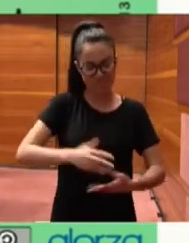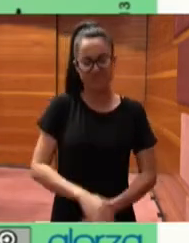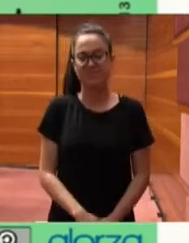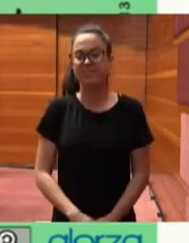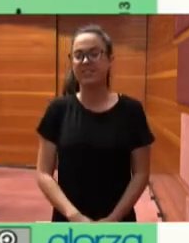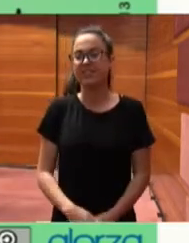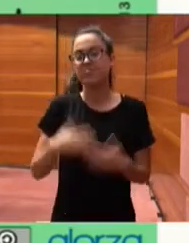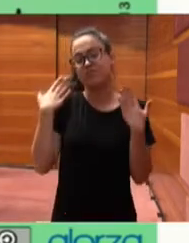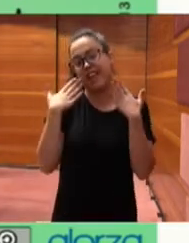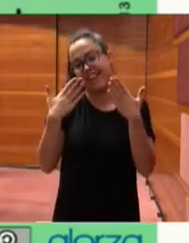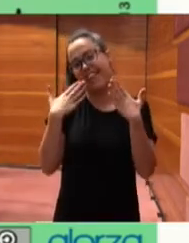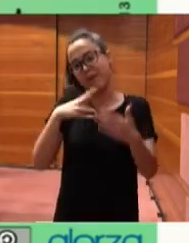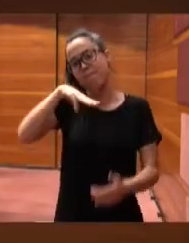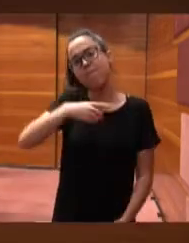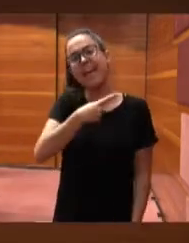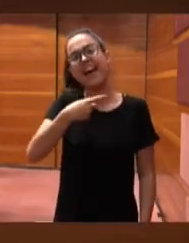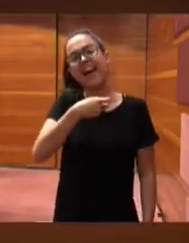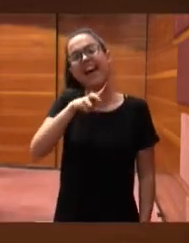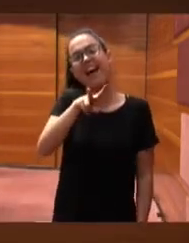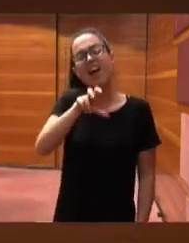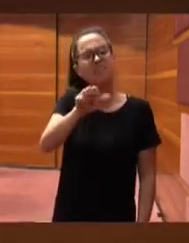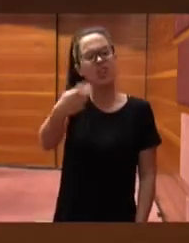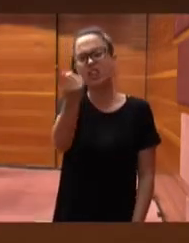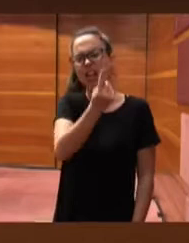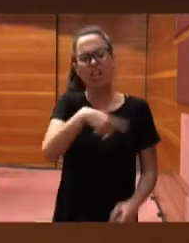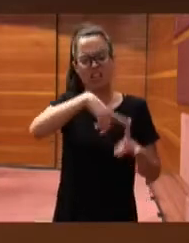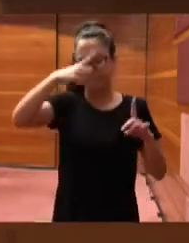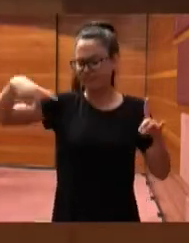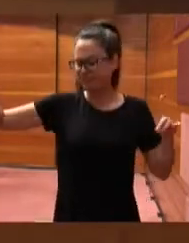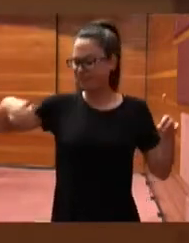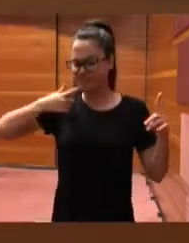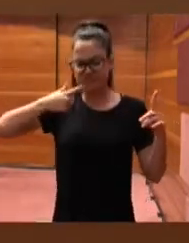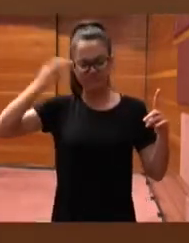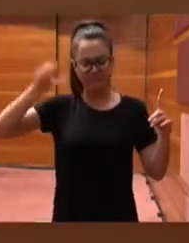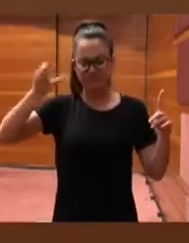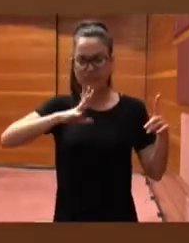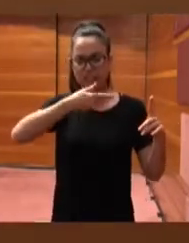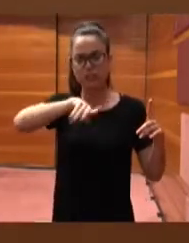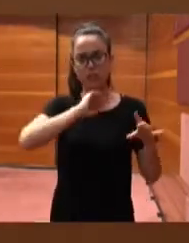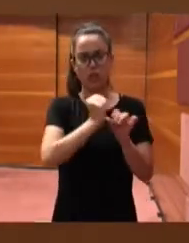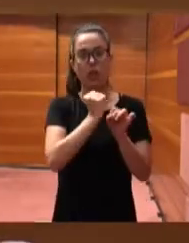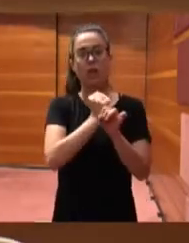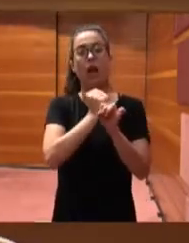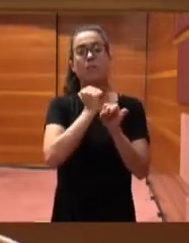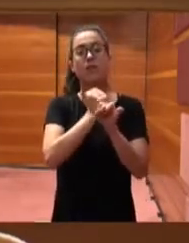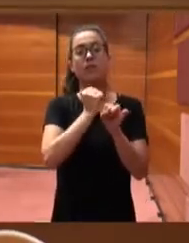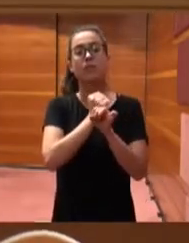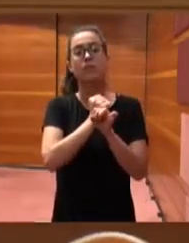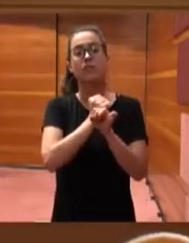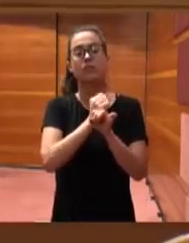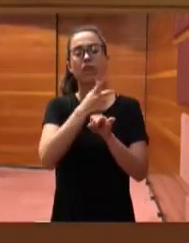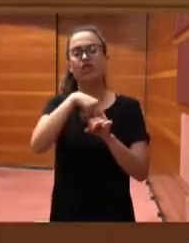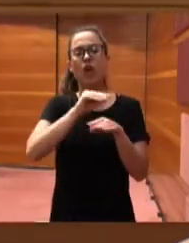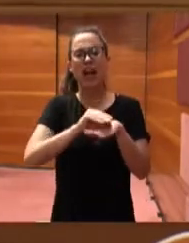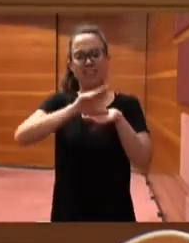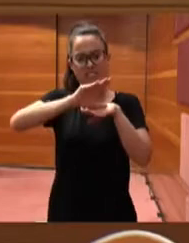Muchas gracias, Ribe. ¿Qué dice ese gráfico? Dice, vale, hemos estado trabajando mucho la transparencia en el eje de la